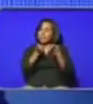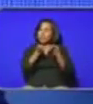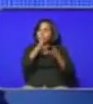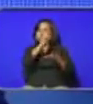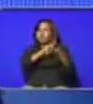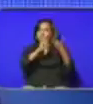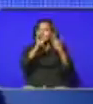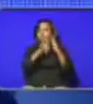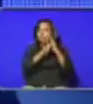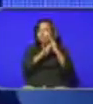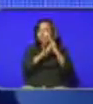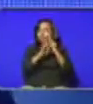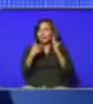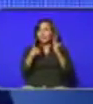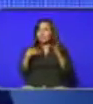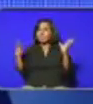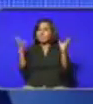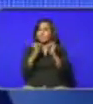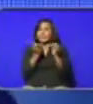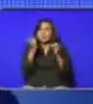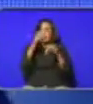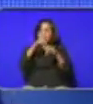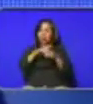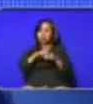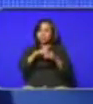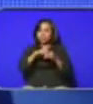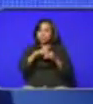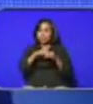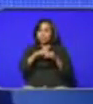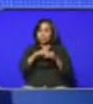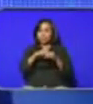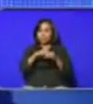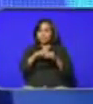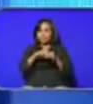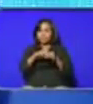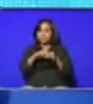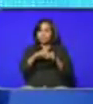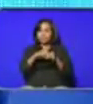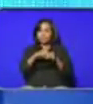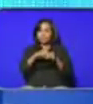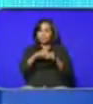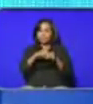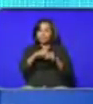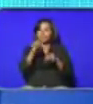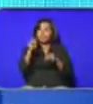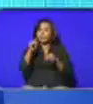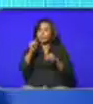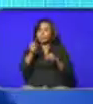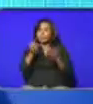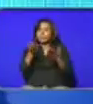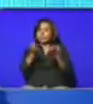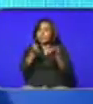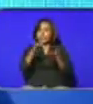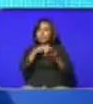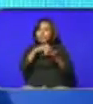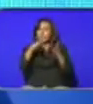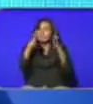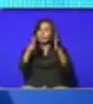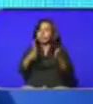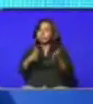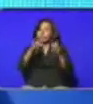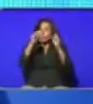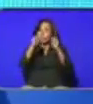éxito, que es lo que al final busca la educación superior, ¿no? Que el estudiante sea exitoso en todo el proceso